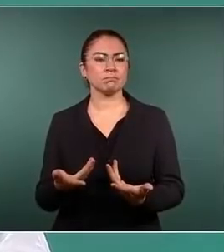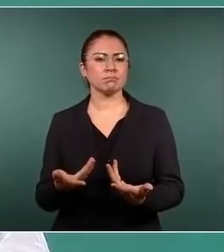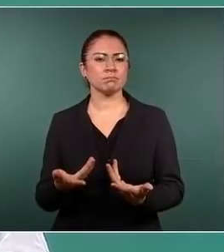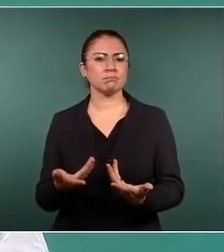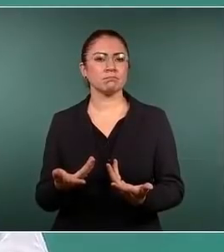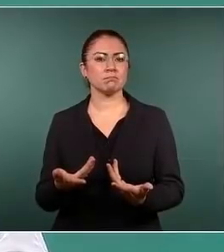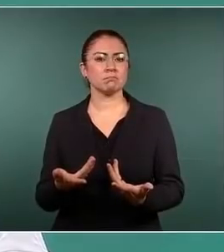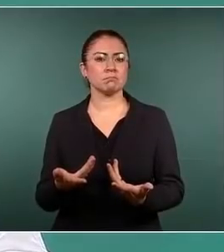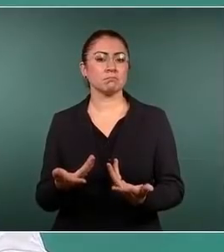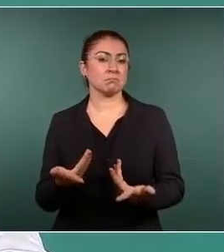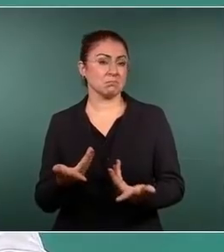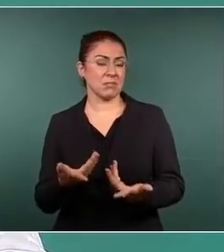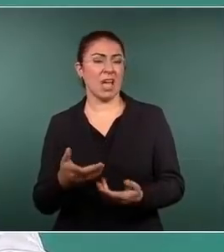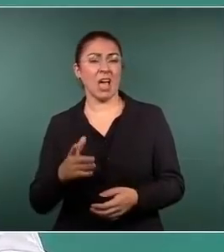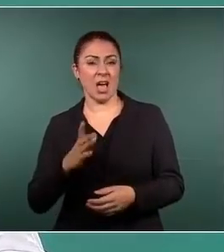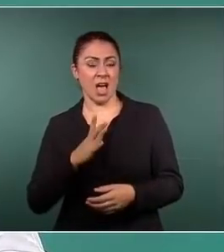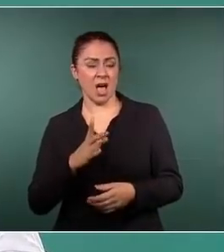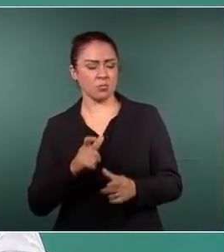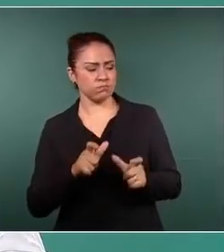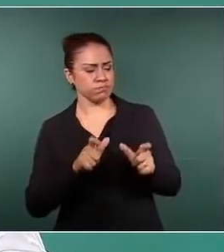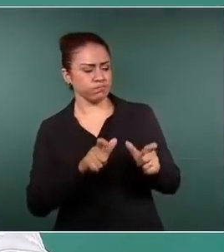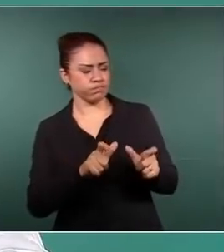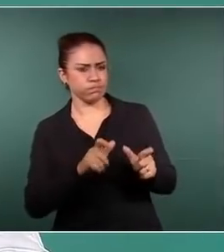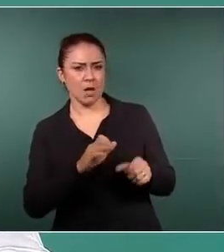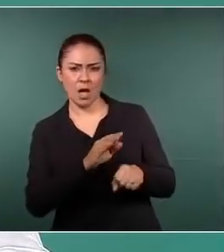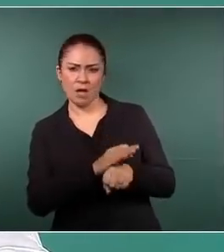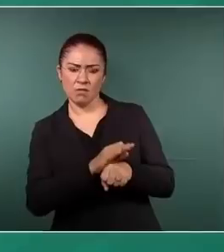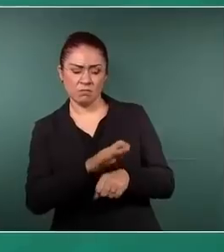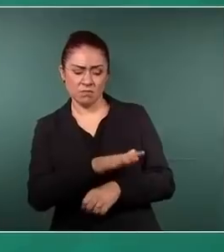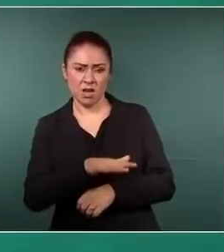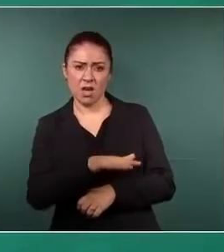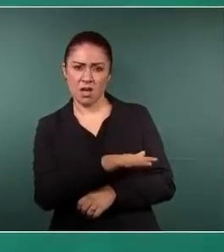seguridad en nayarit